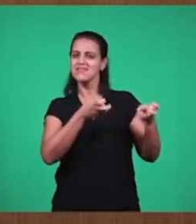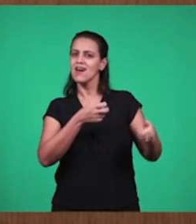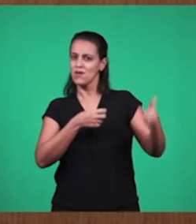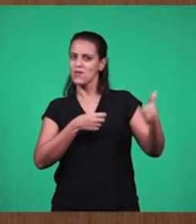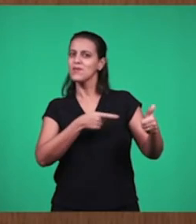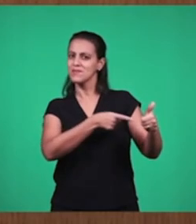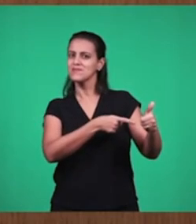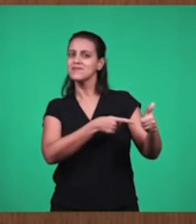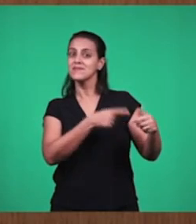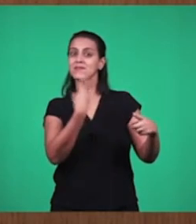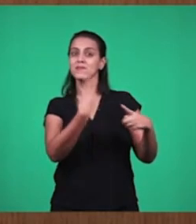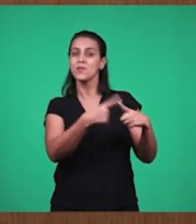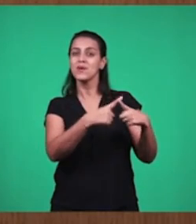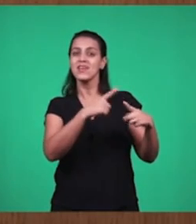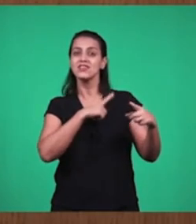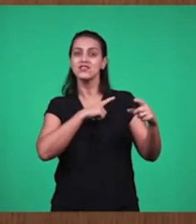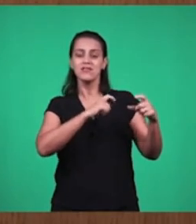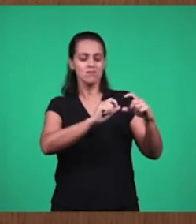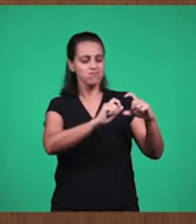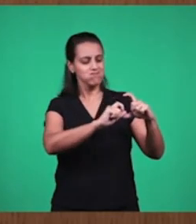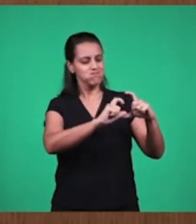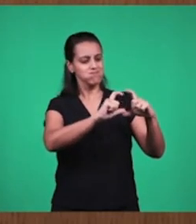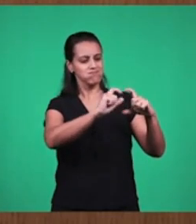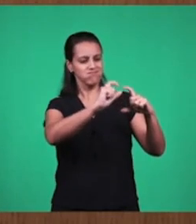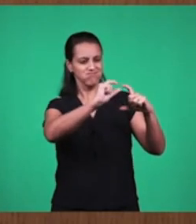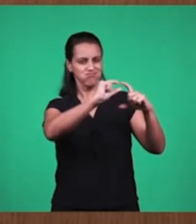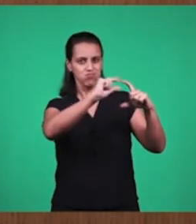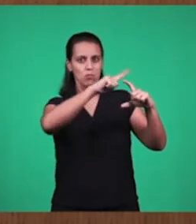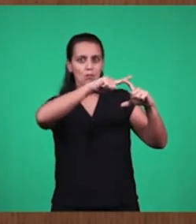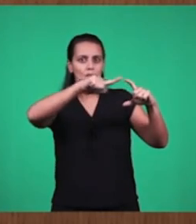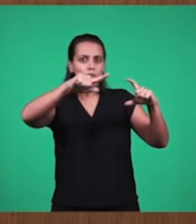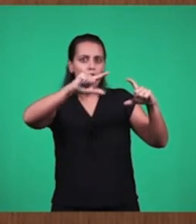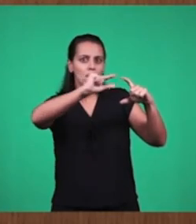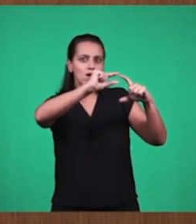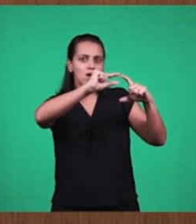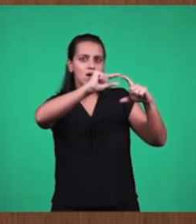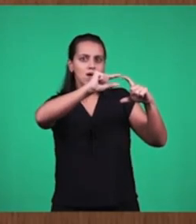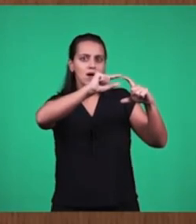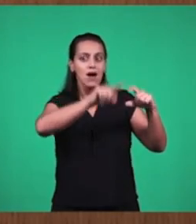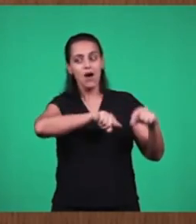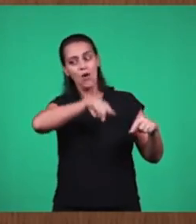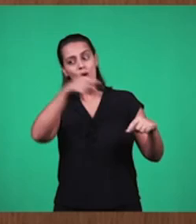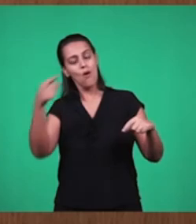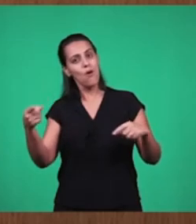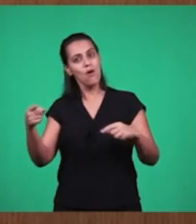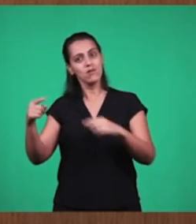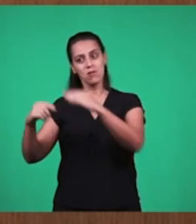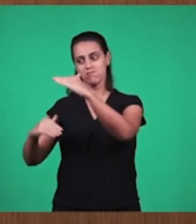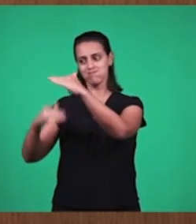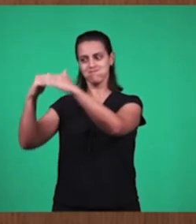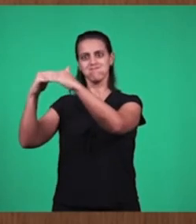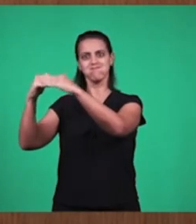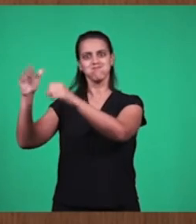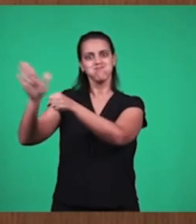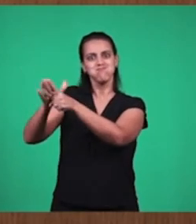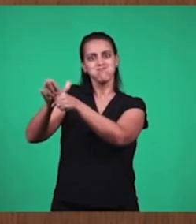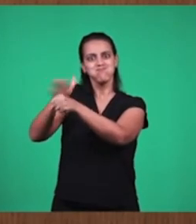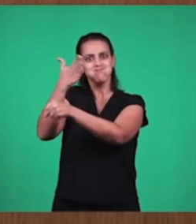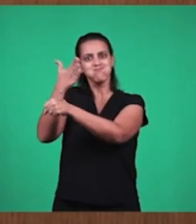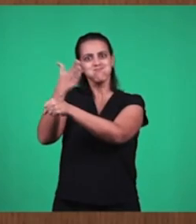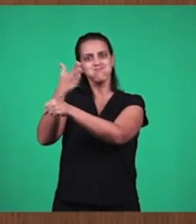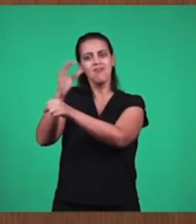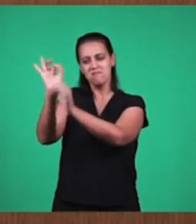¿Por qué? Porque había más espacio. En el otro, que no tenía espacio sobrando,